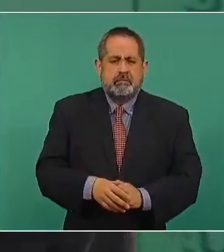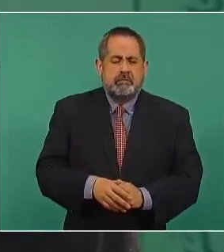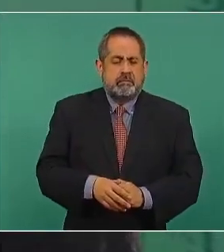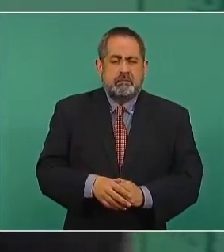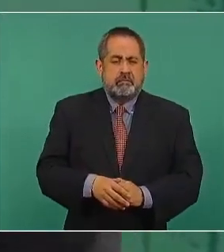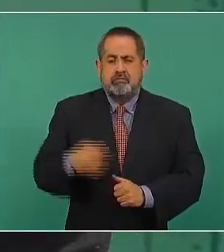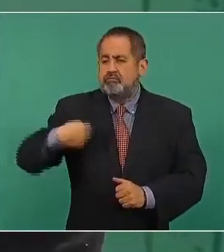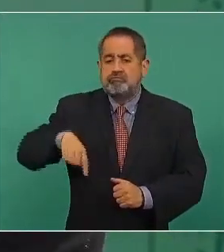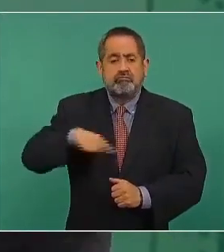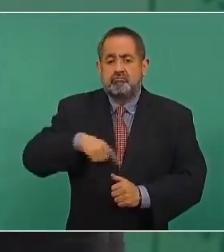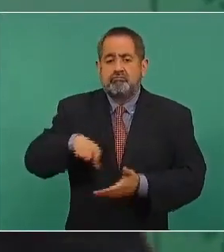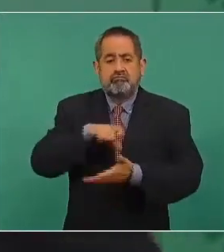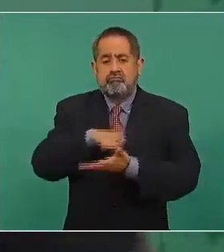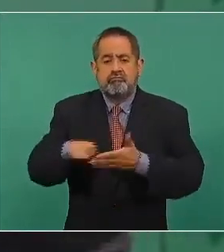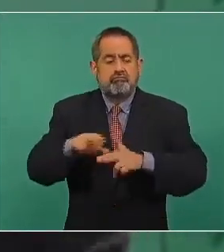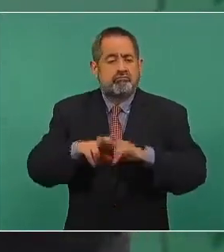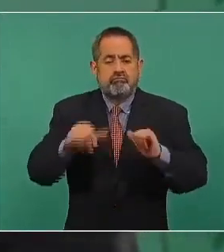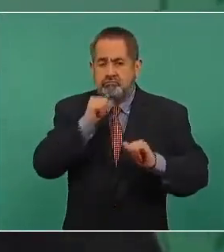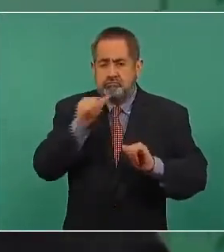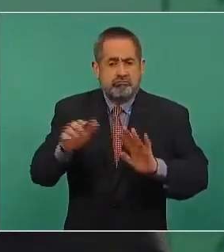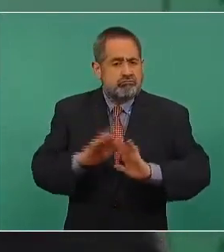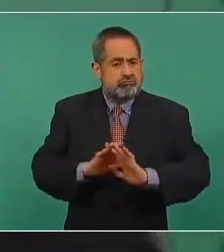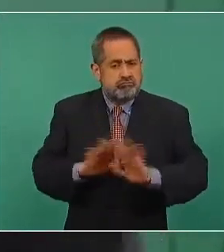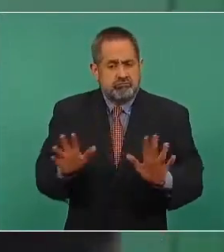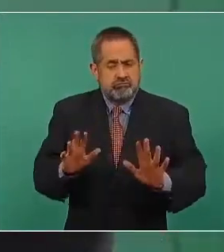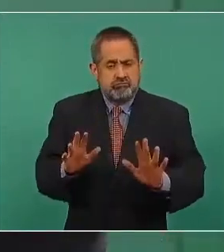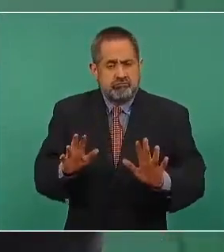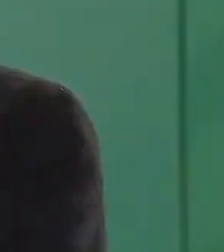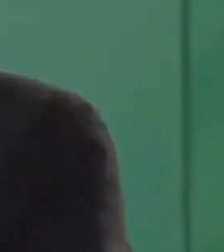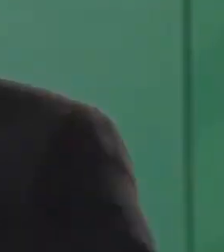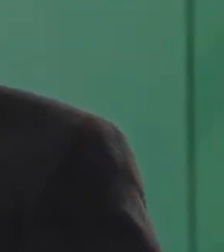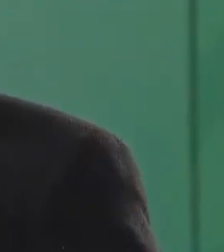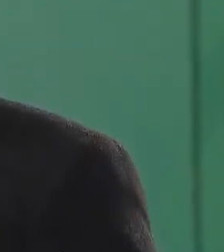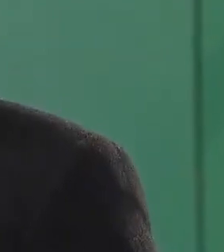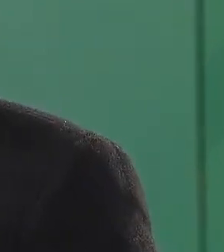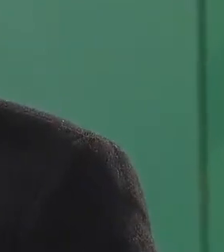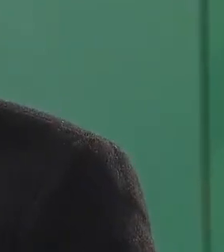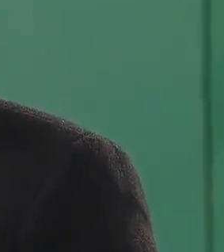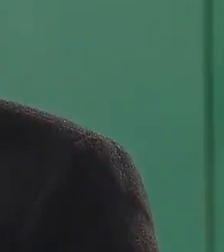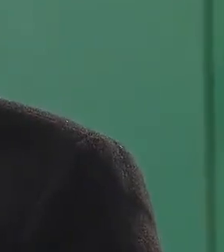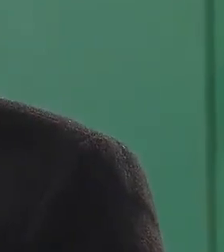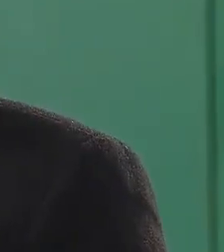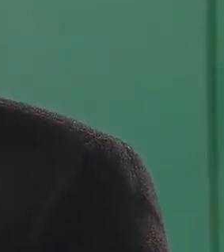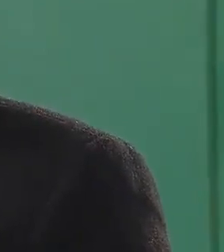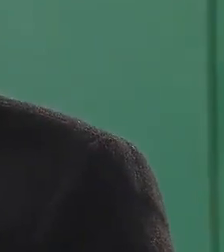No hemos comprado, lo decía yo, desde que estamos, un vehículo nuevo.